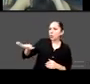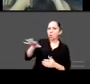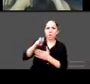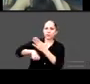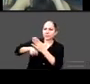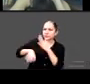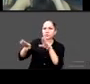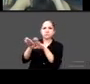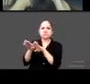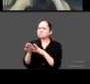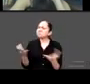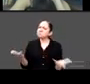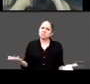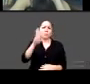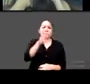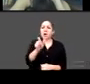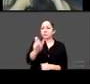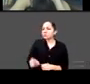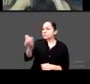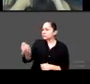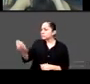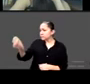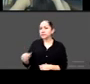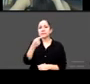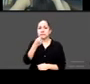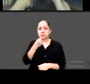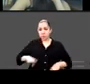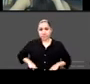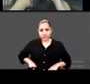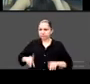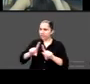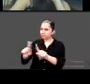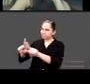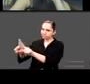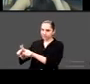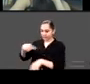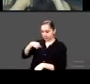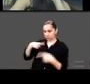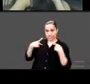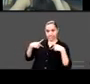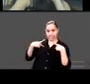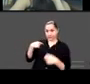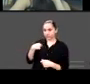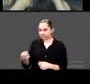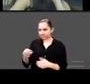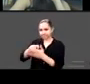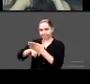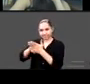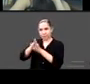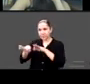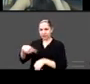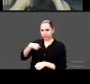y repetible. Cada papá, cada mamá, cada cuidador también. Y el vínculo que construyen aplica para hoy.